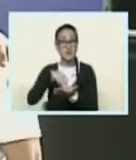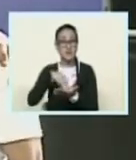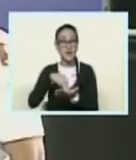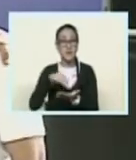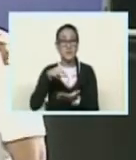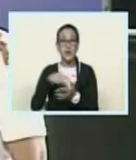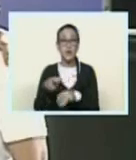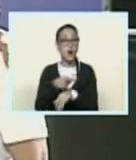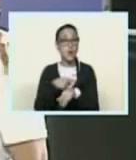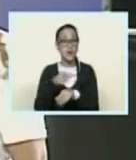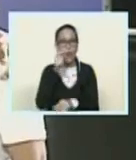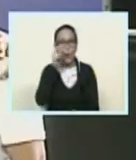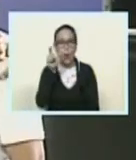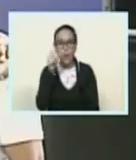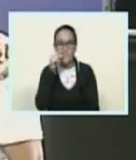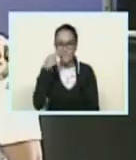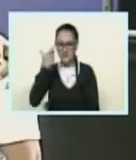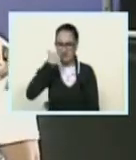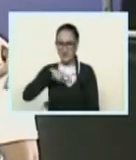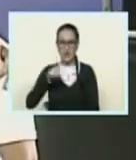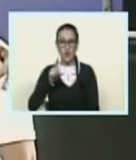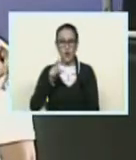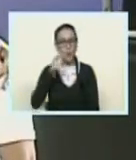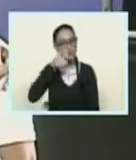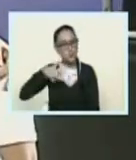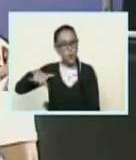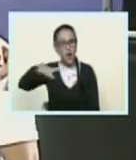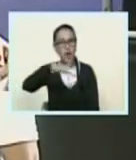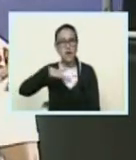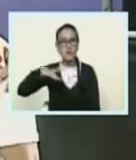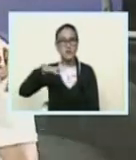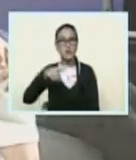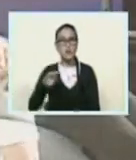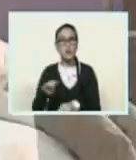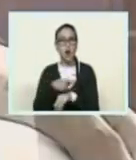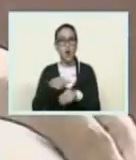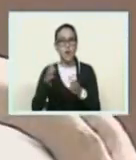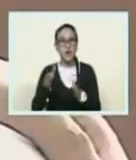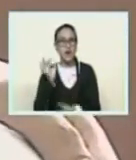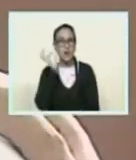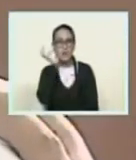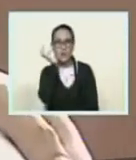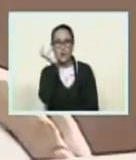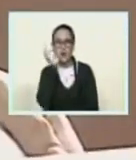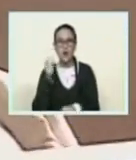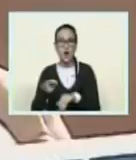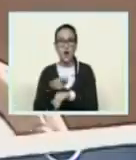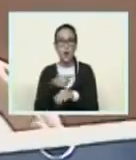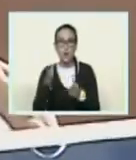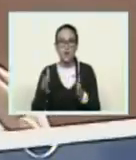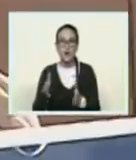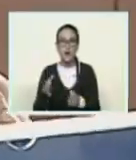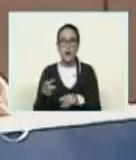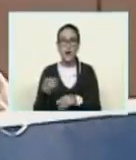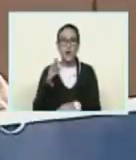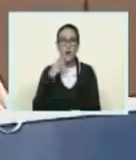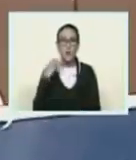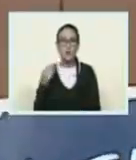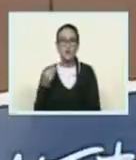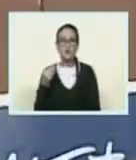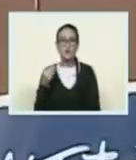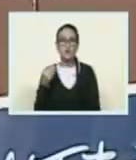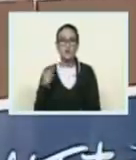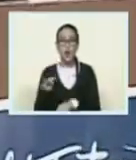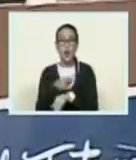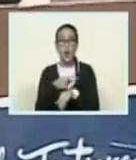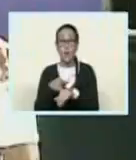Estado Miranda no lo va a gobernar un hombre, lo va a gobernar un pueblo, lo van a gobernar las mujeres, lo va a gobernar la juventud, lo van a gobernar